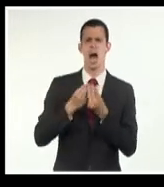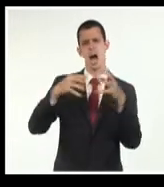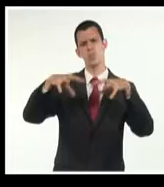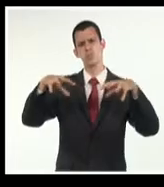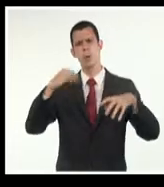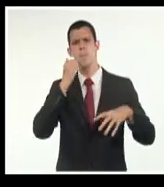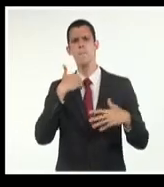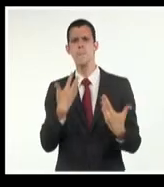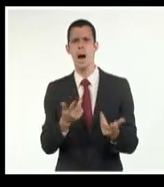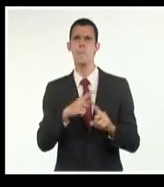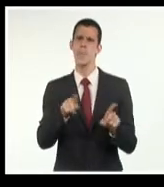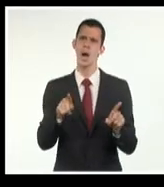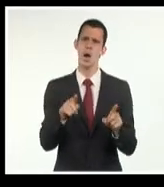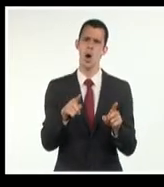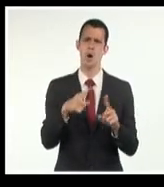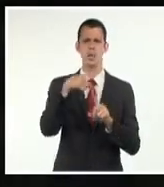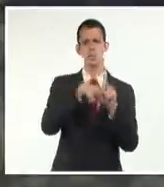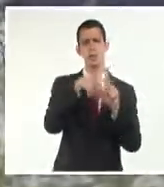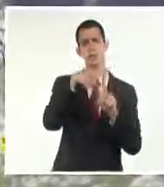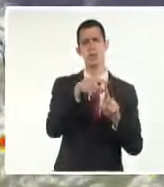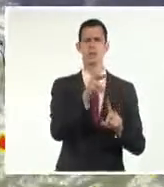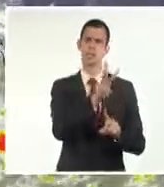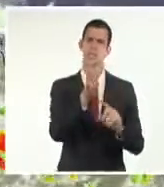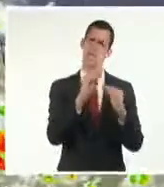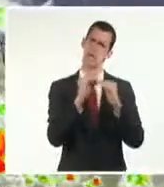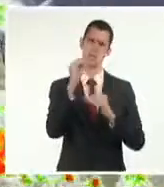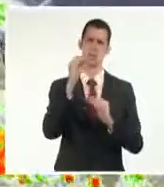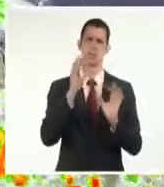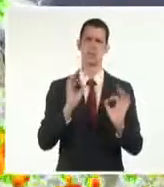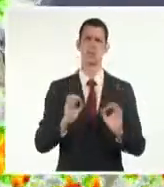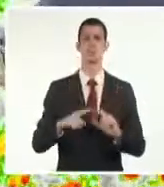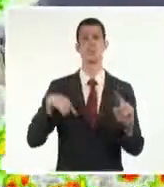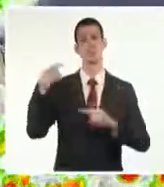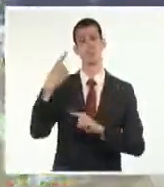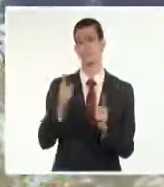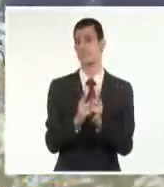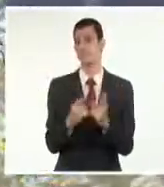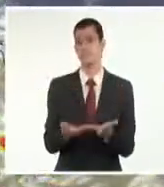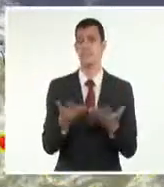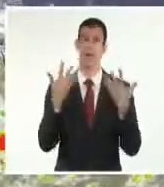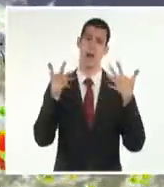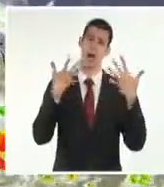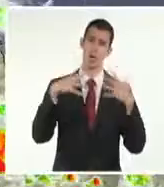en localidades de la porción oriental del país. Así que para mañana, calor nuevamente de chubascos y tormentas